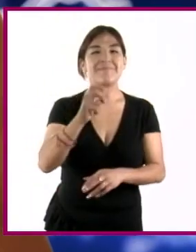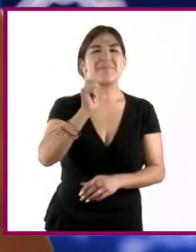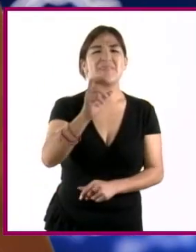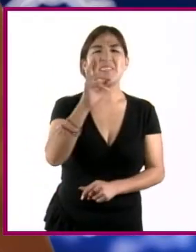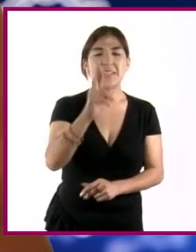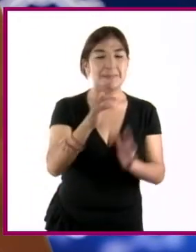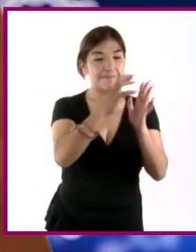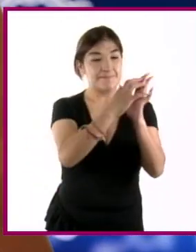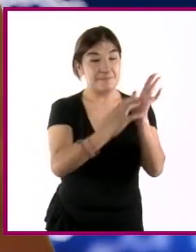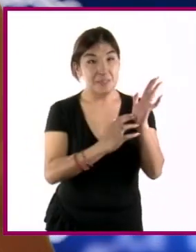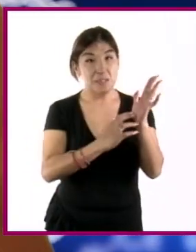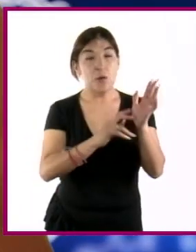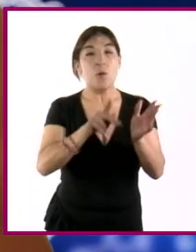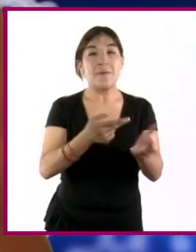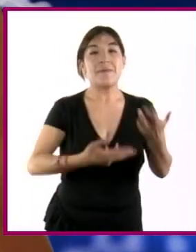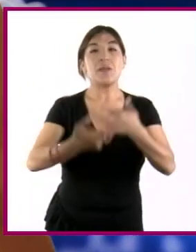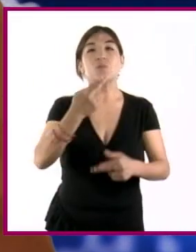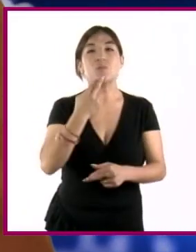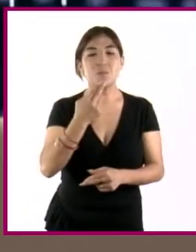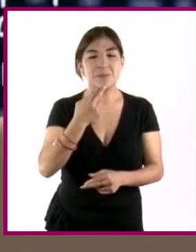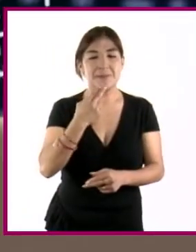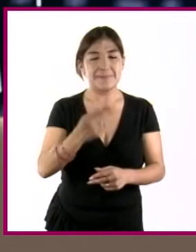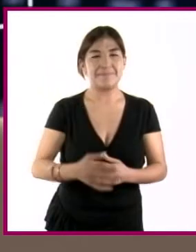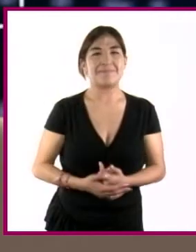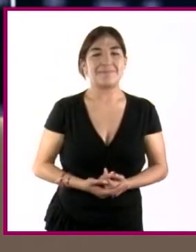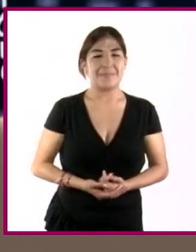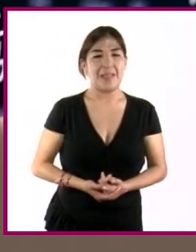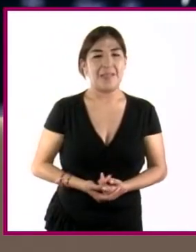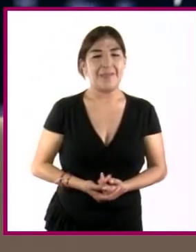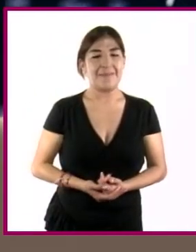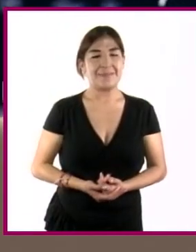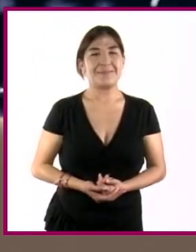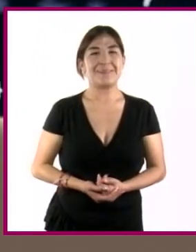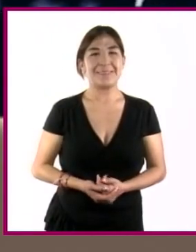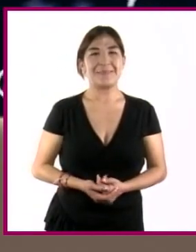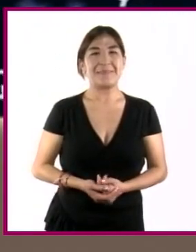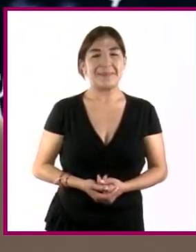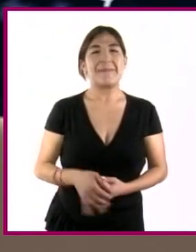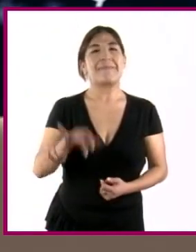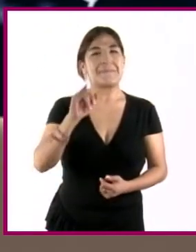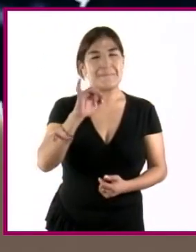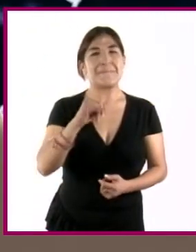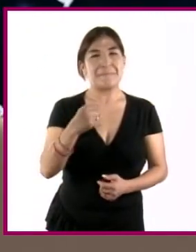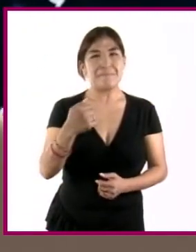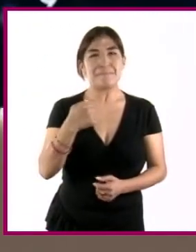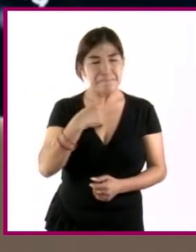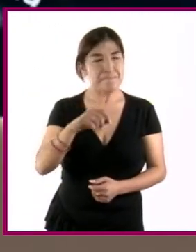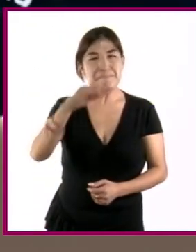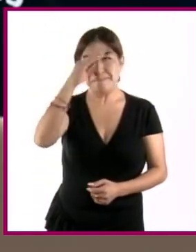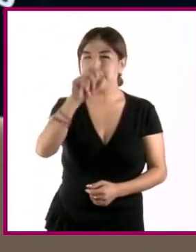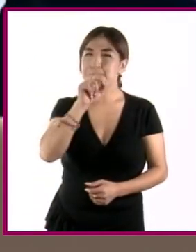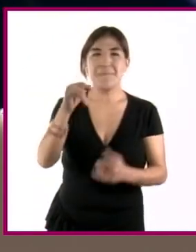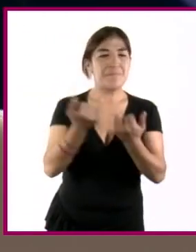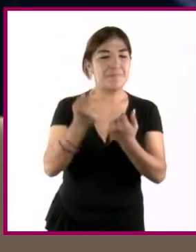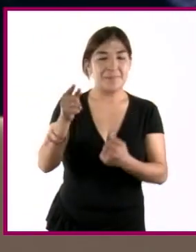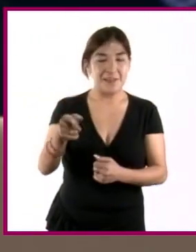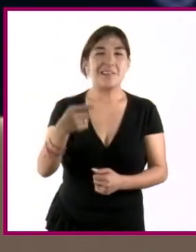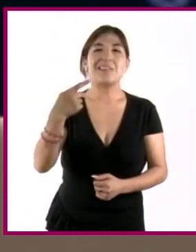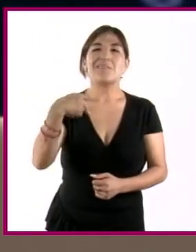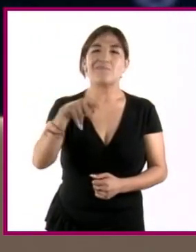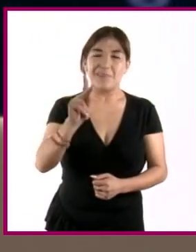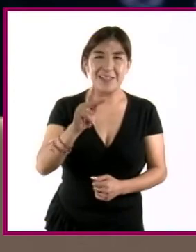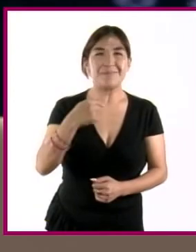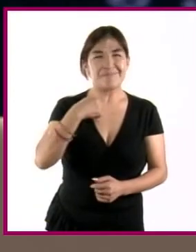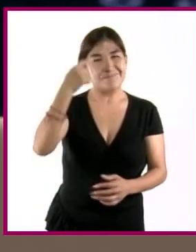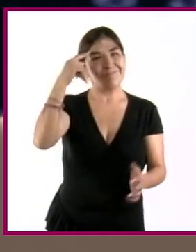Reducir, reutilizar y reciclar. Sí, coincido contigo. Sin embargo, creo que todavía falta mucho para tener